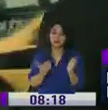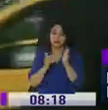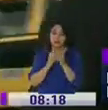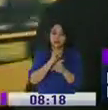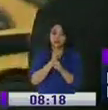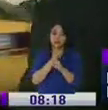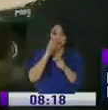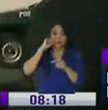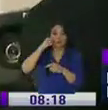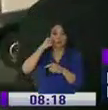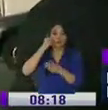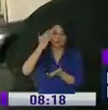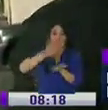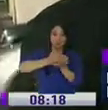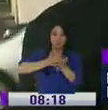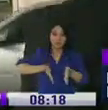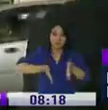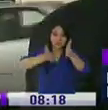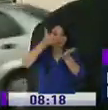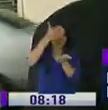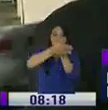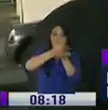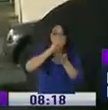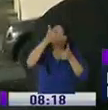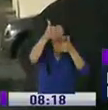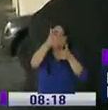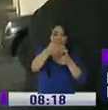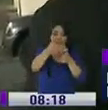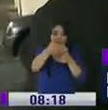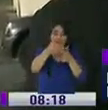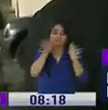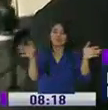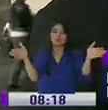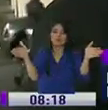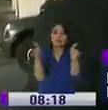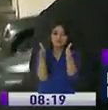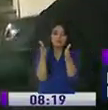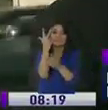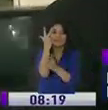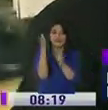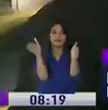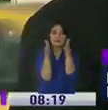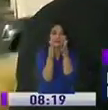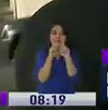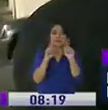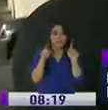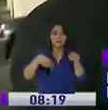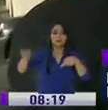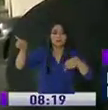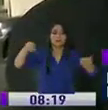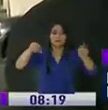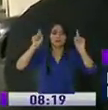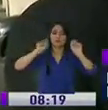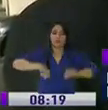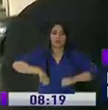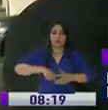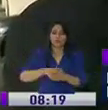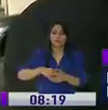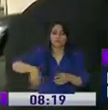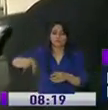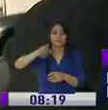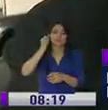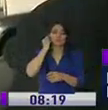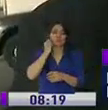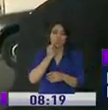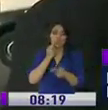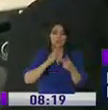una suspensión de la vía, simplemente es una reducción de la circulación, pero tenemos vías alternas, tenemos la Mariscal Sucre,